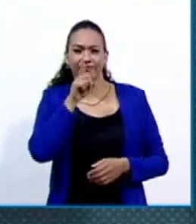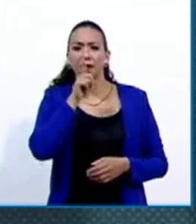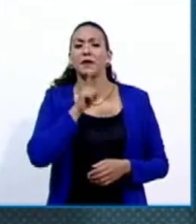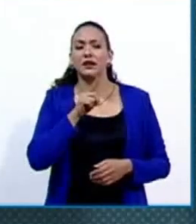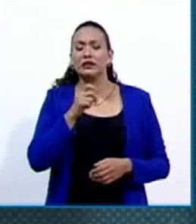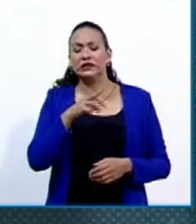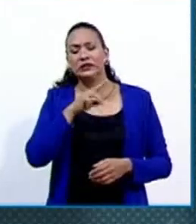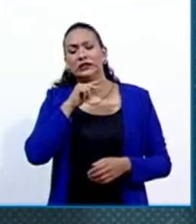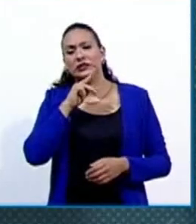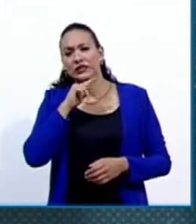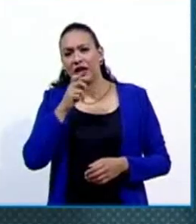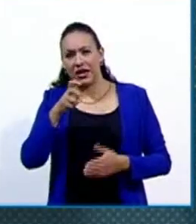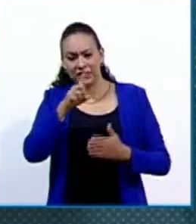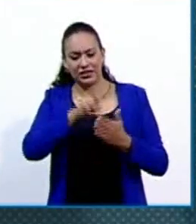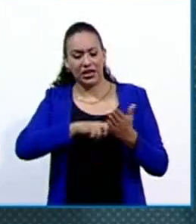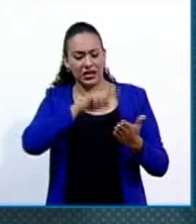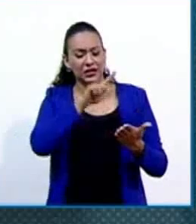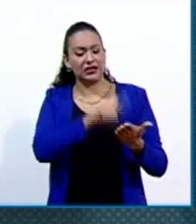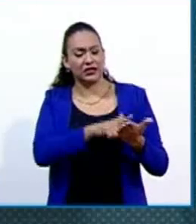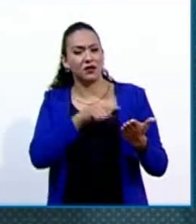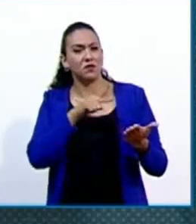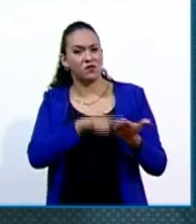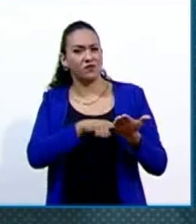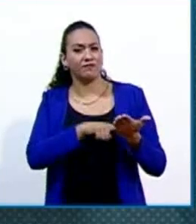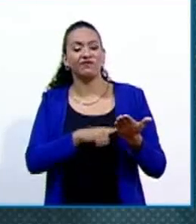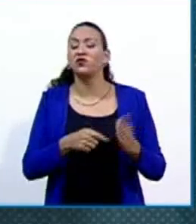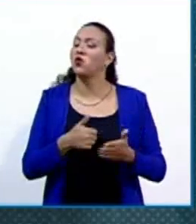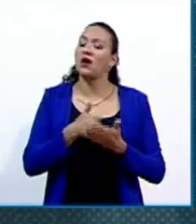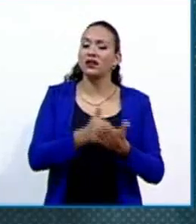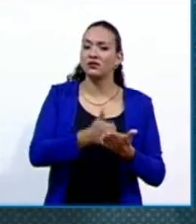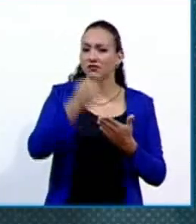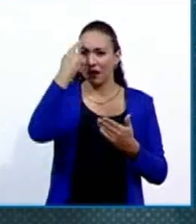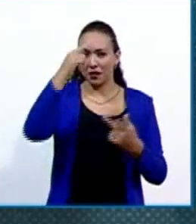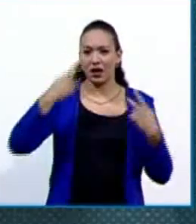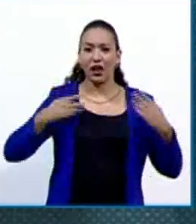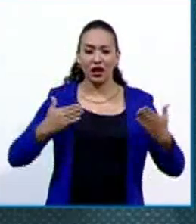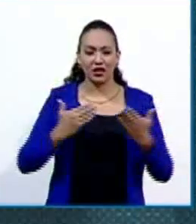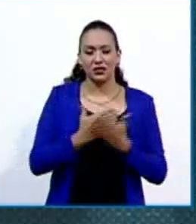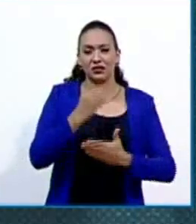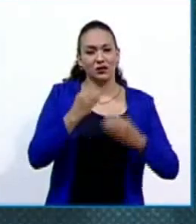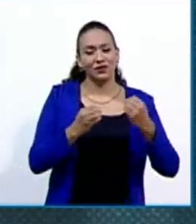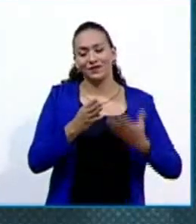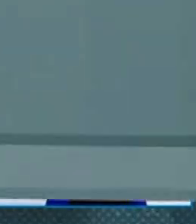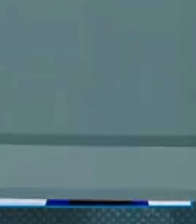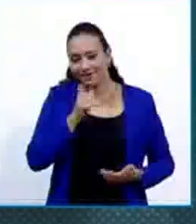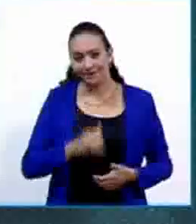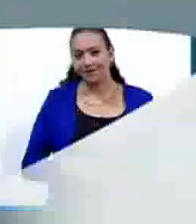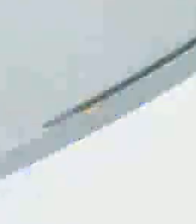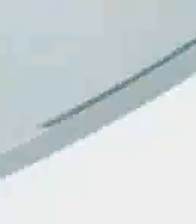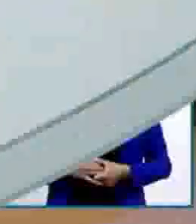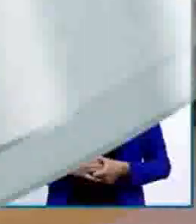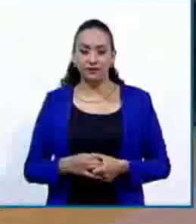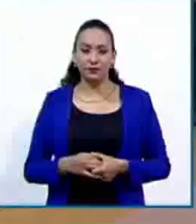reforma representa al Estado de Derecho y la independencia judicial en nuestro país.